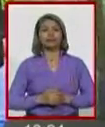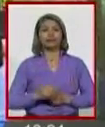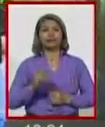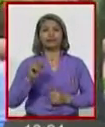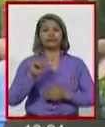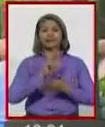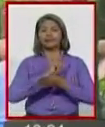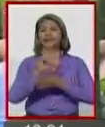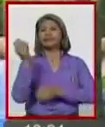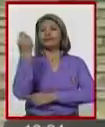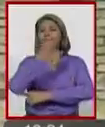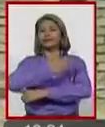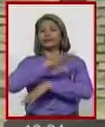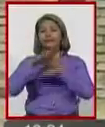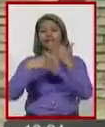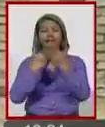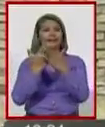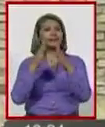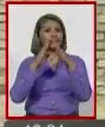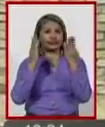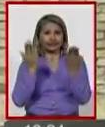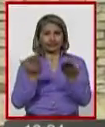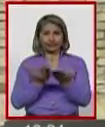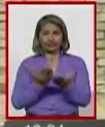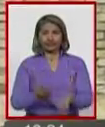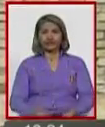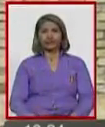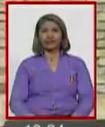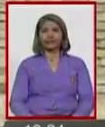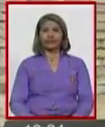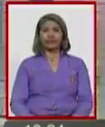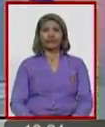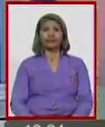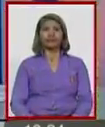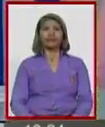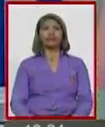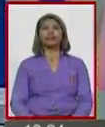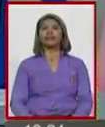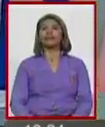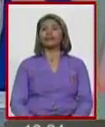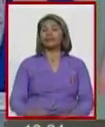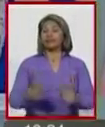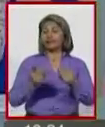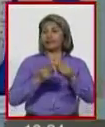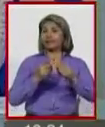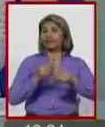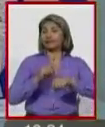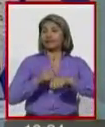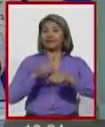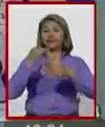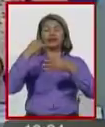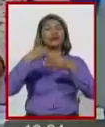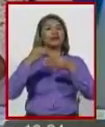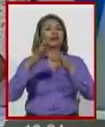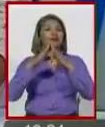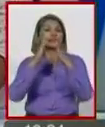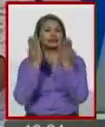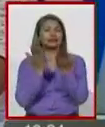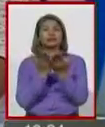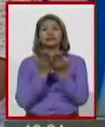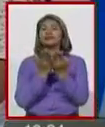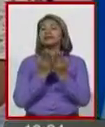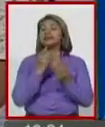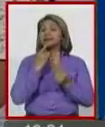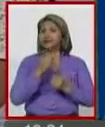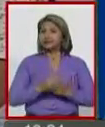tres primeros días en todos los establecimientos educativos. Y en esta primera jornada de inscripciones escolares,